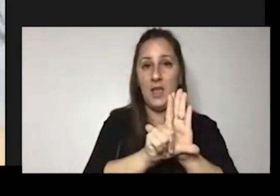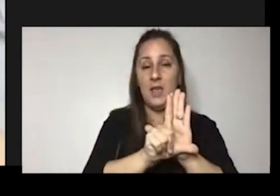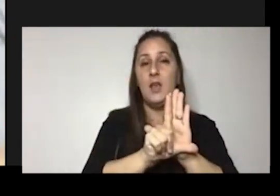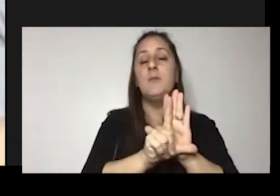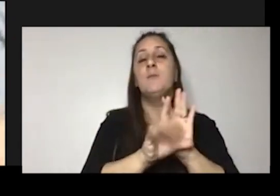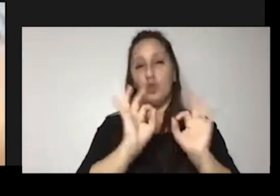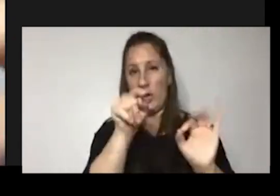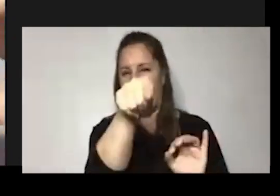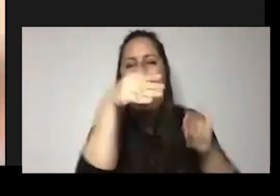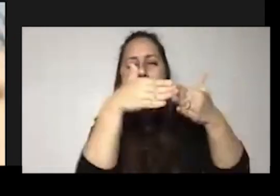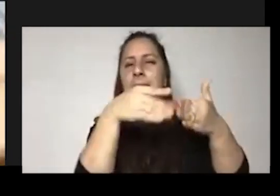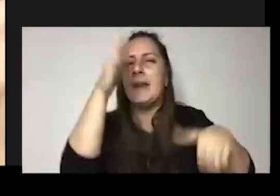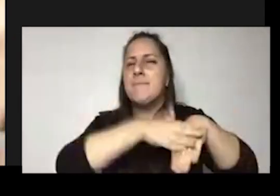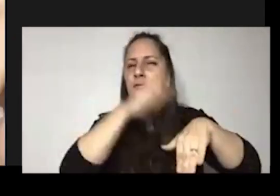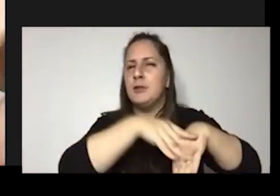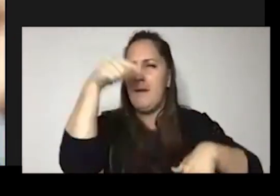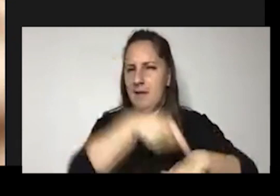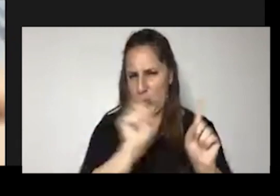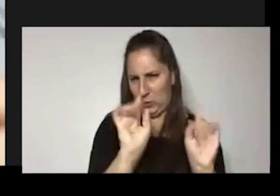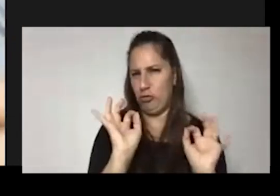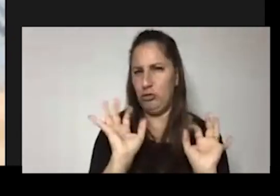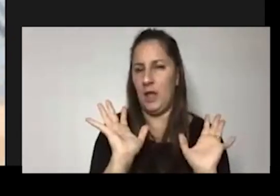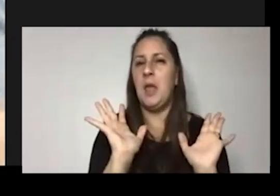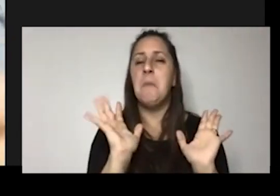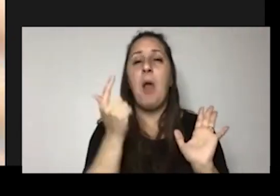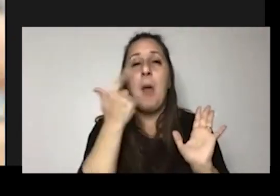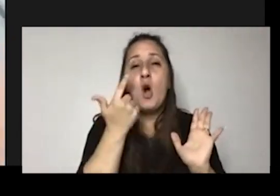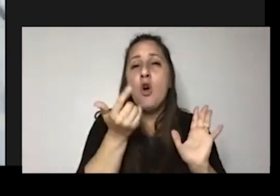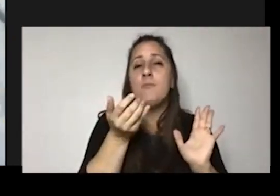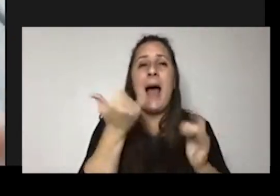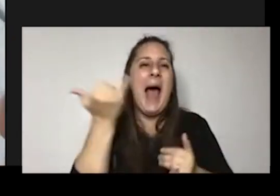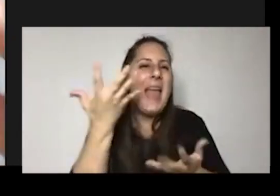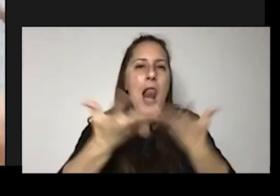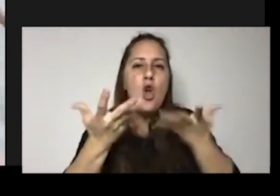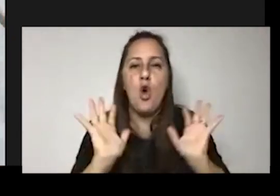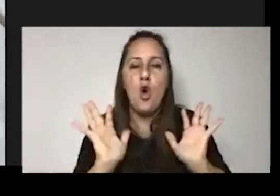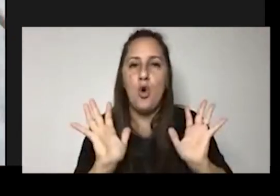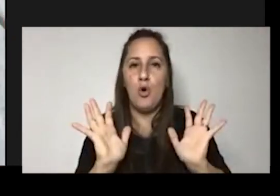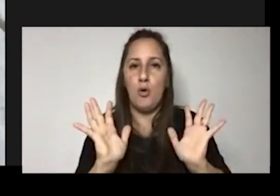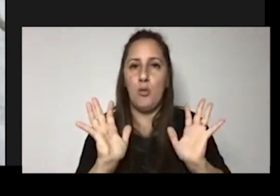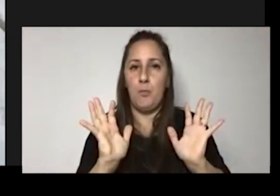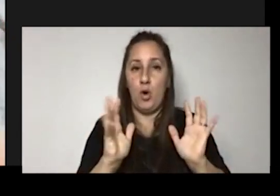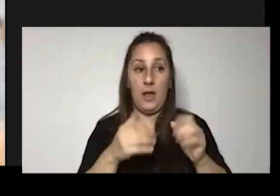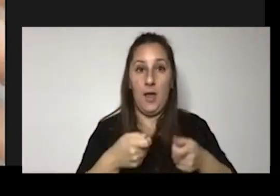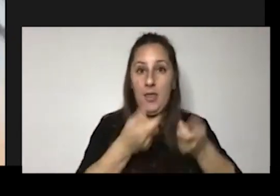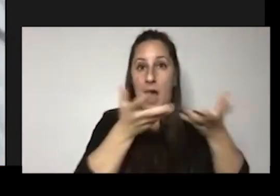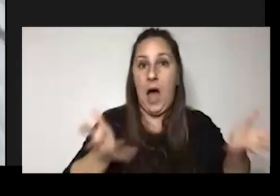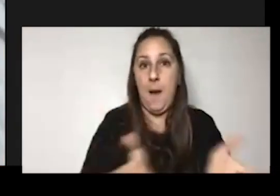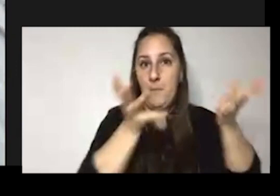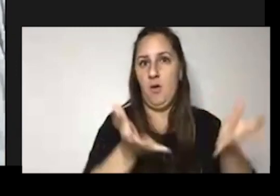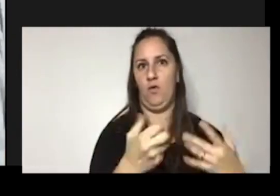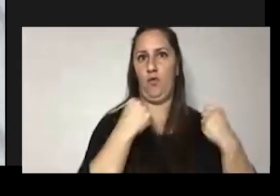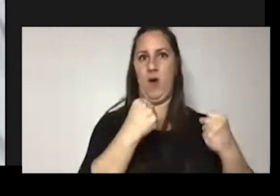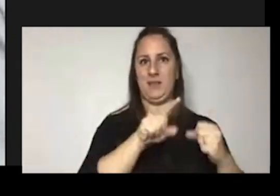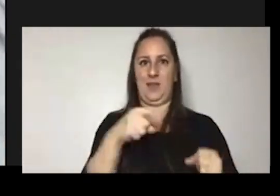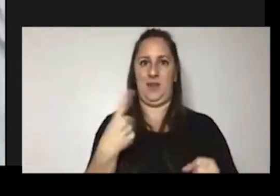entiendo que se está haciendo, digo, pero que quizás existe algo, porque van a tener más fuerza que uno solo seguro. A eso me refería,